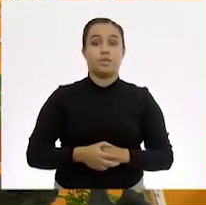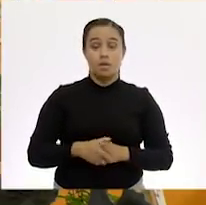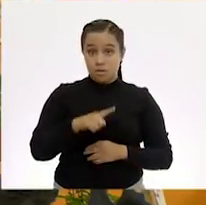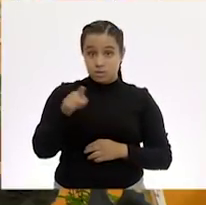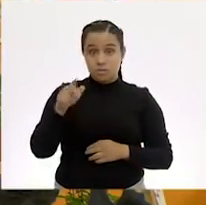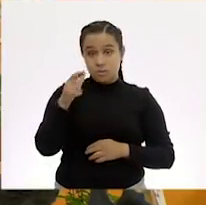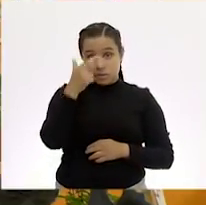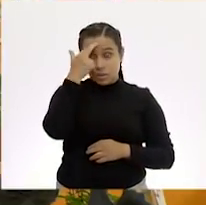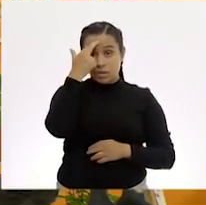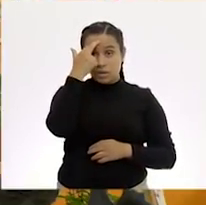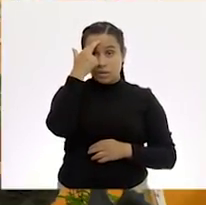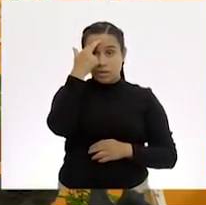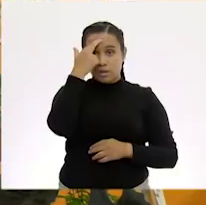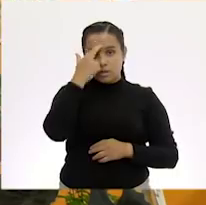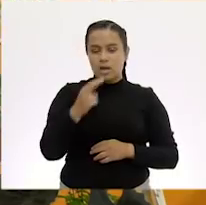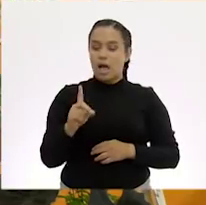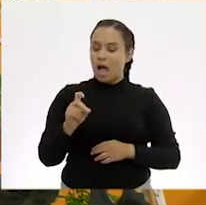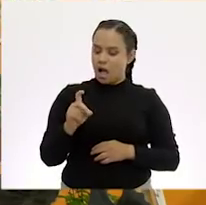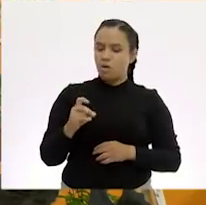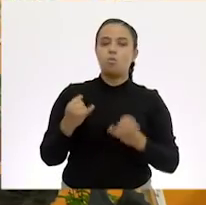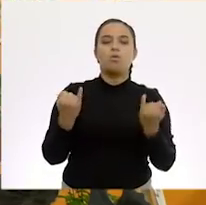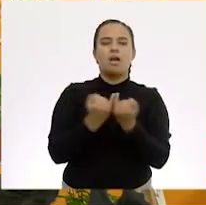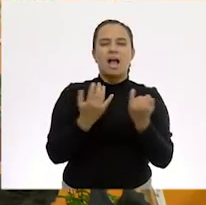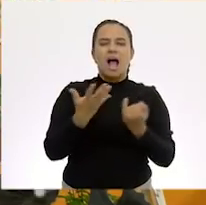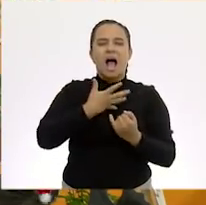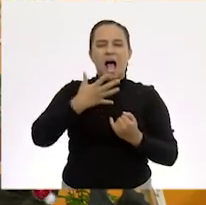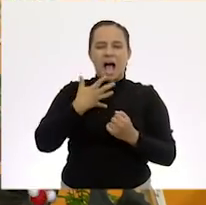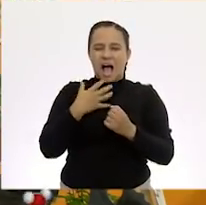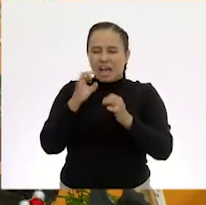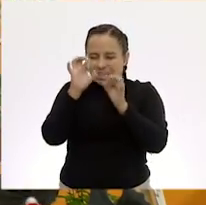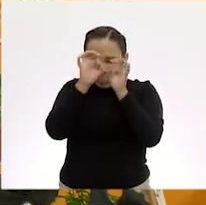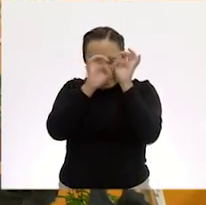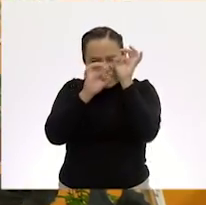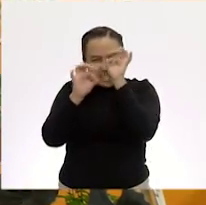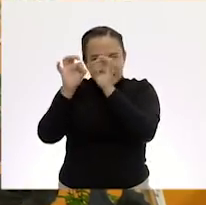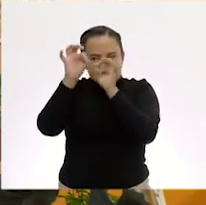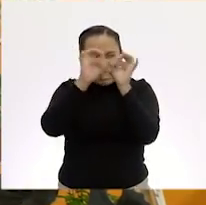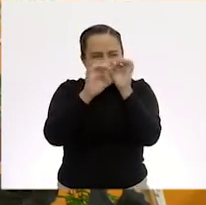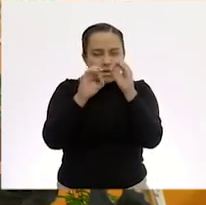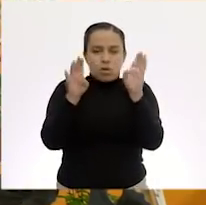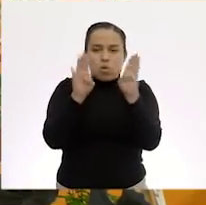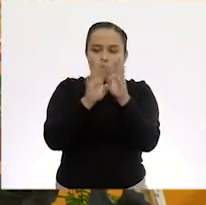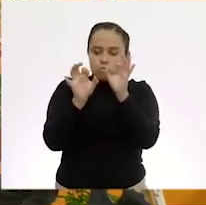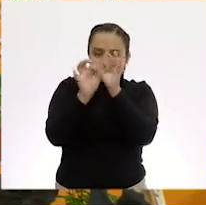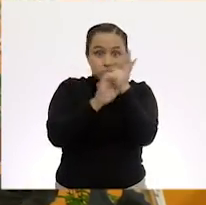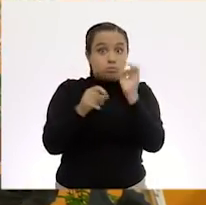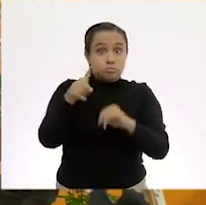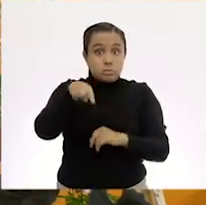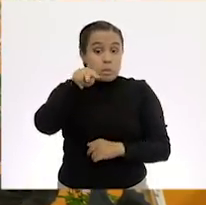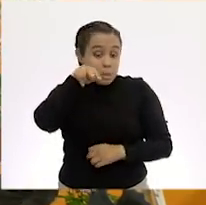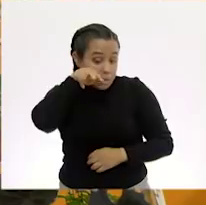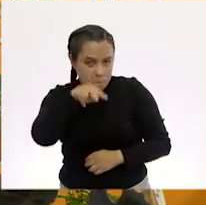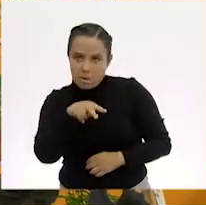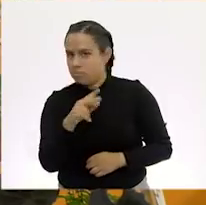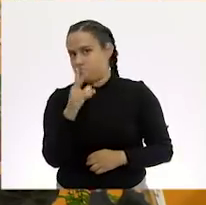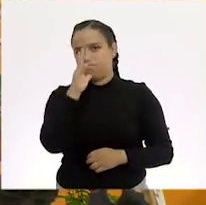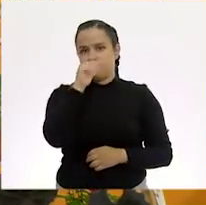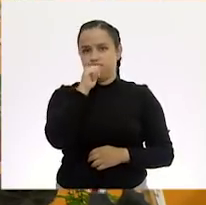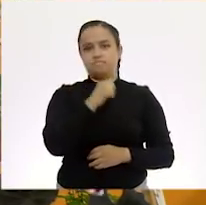Recordemos que entonces el agua también tiene esas pequeñas pelotitas, esas pequeñas estructuras que tampoco podemos ver,